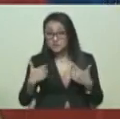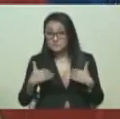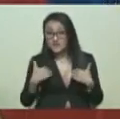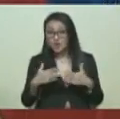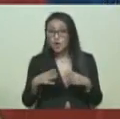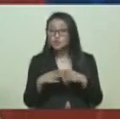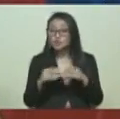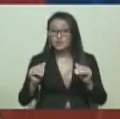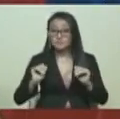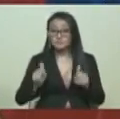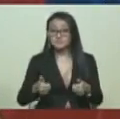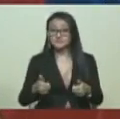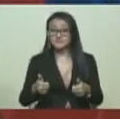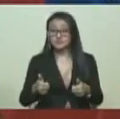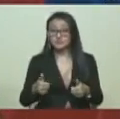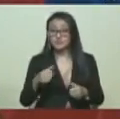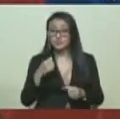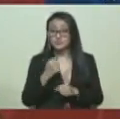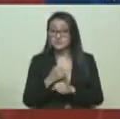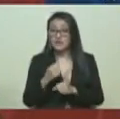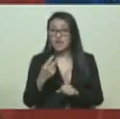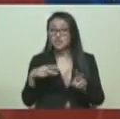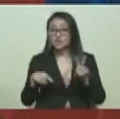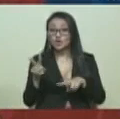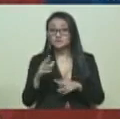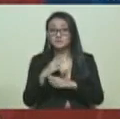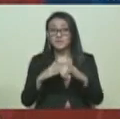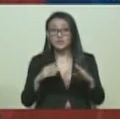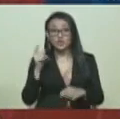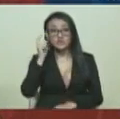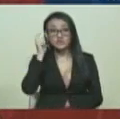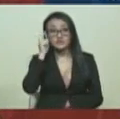Todos comenzamos la operación a las 12 del mediodía.